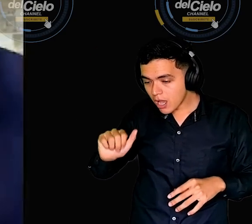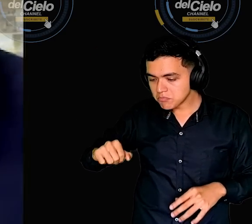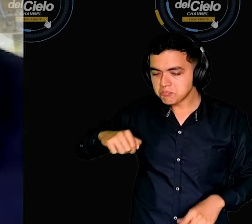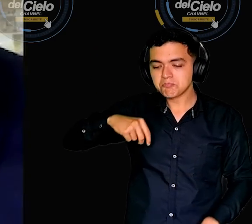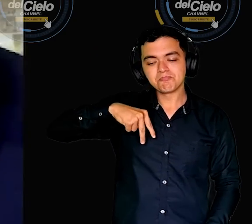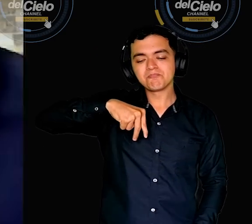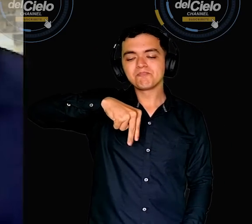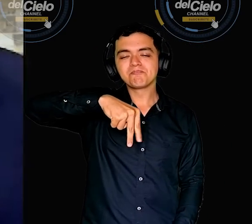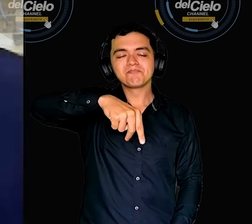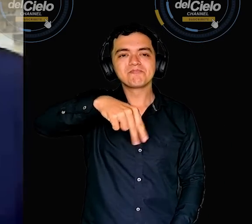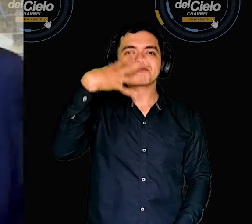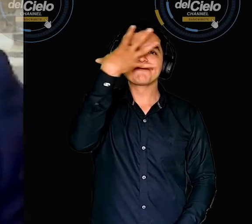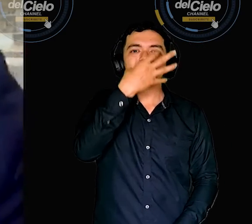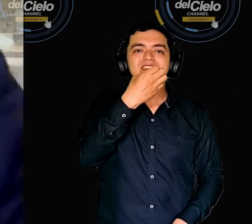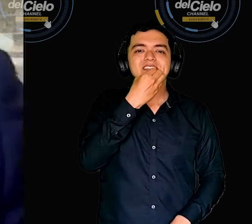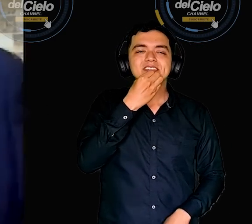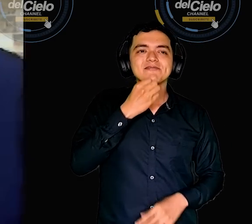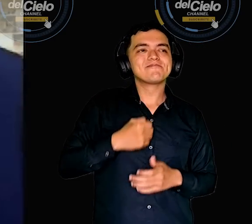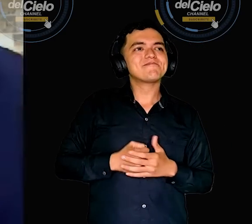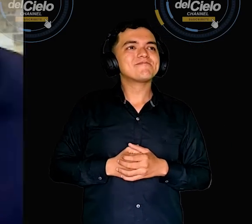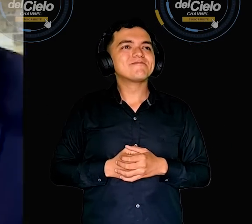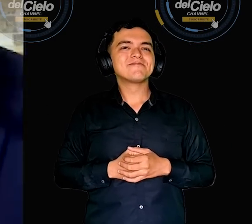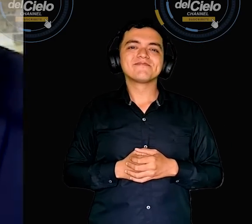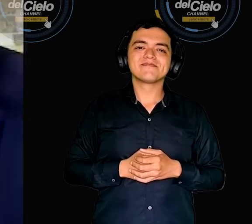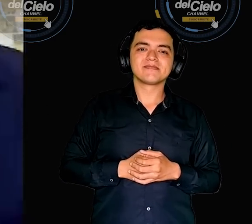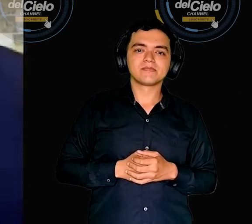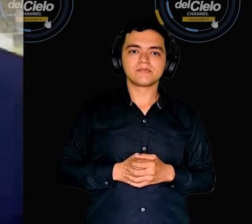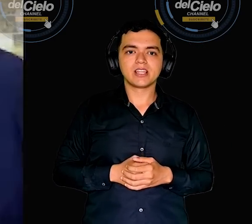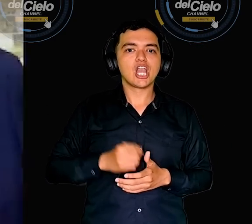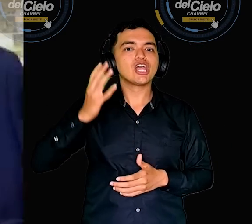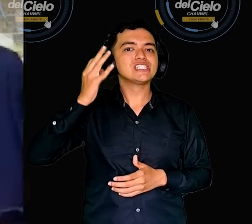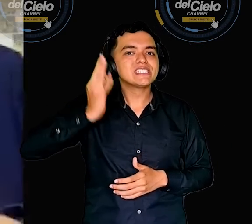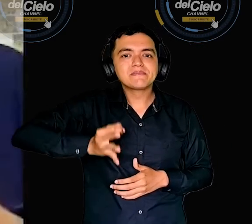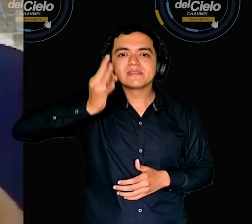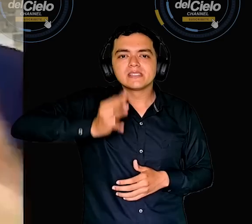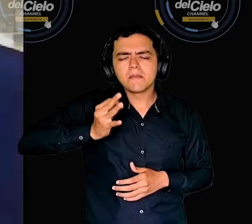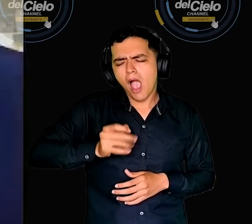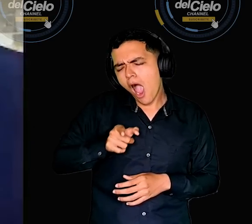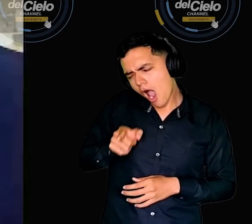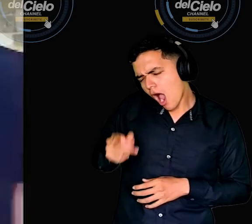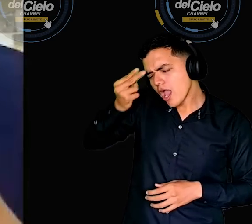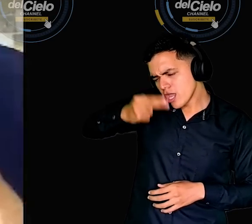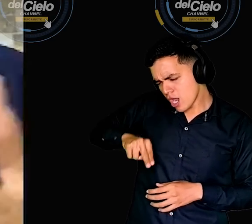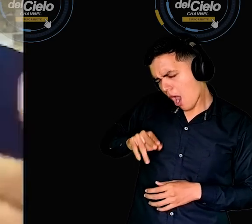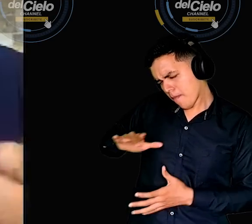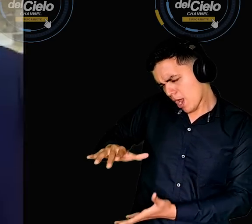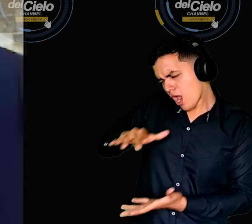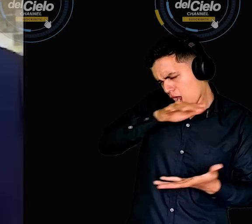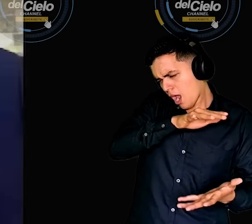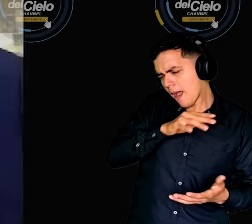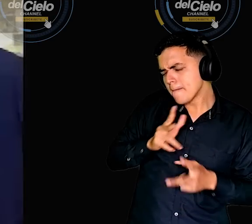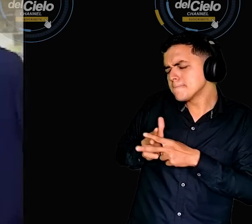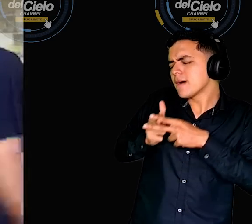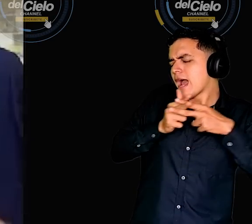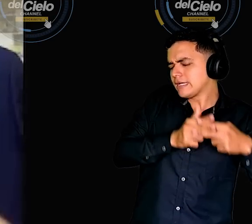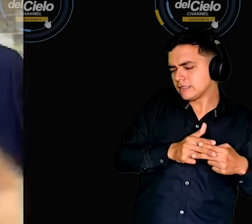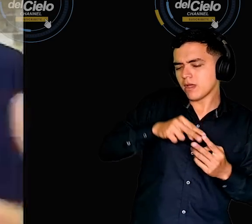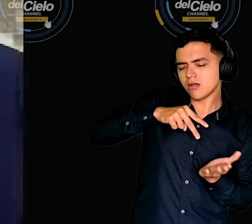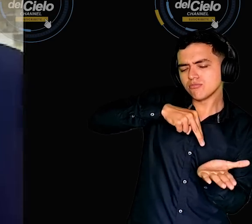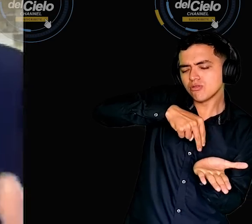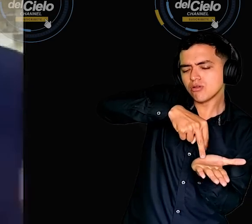de la casa le compran cosas extras, le hacen peinaditos, le dan un cumpleaños